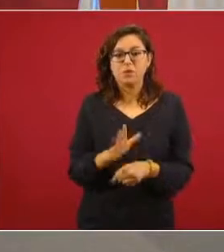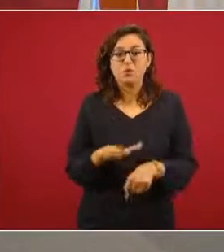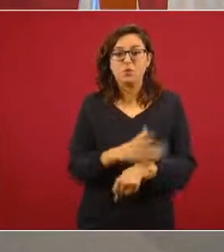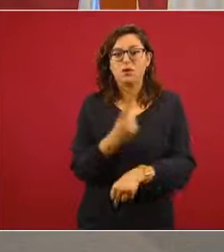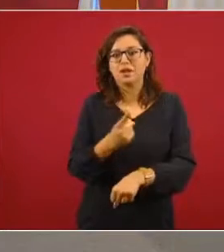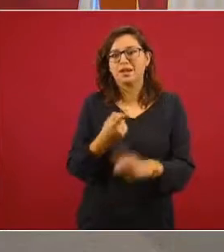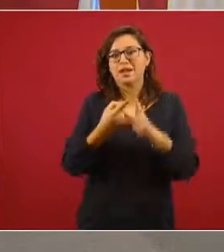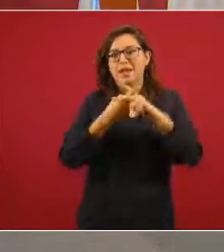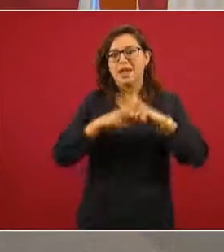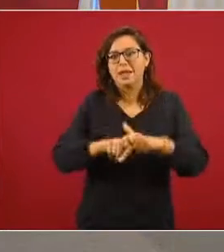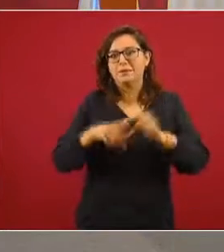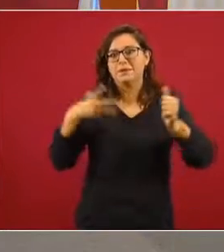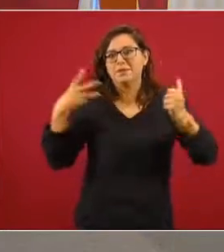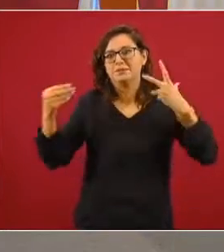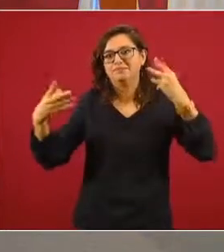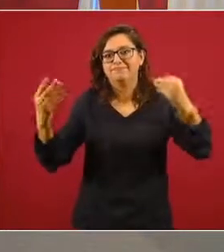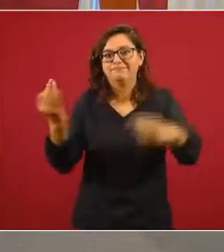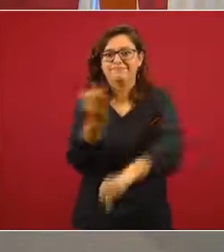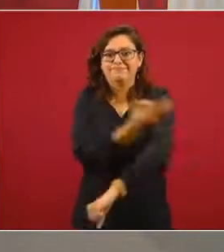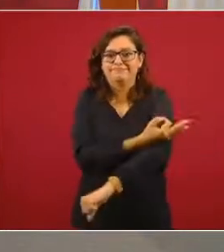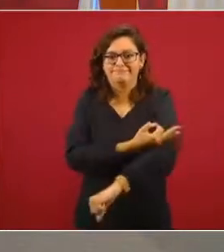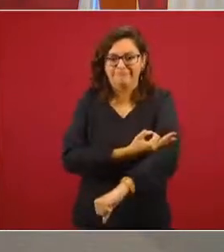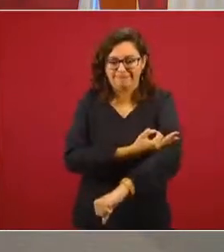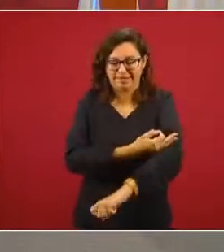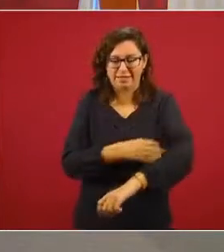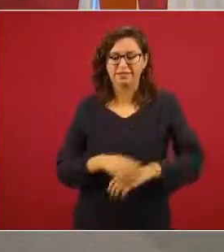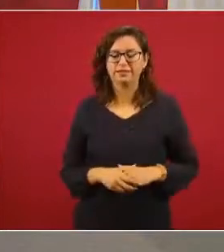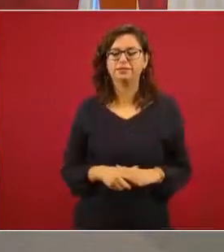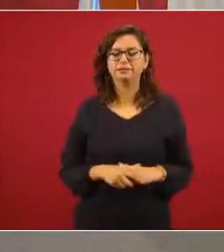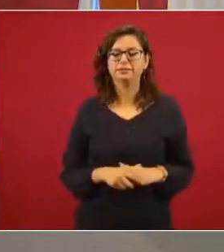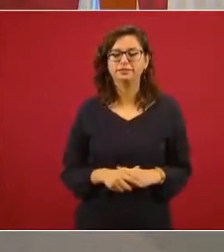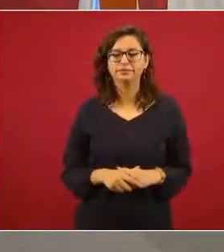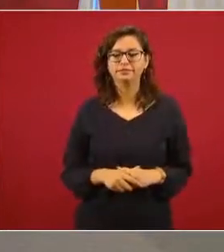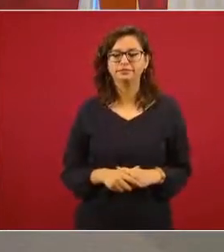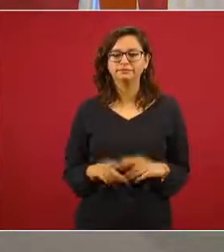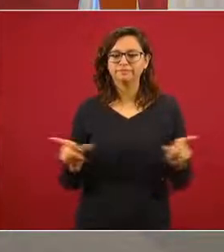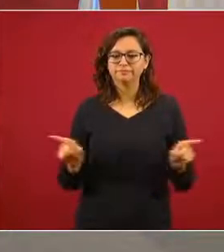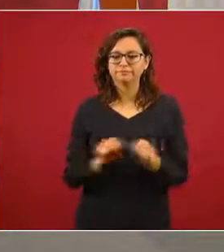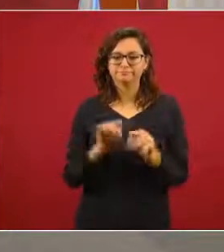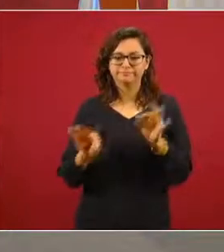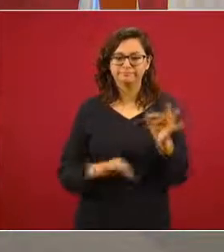que llegó al punto máximo más tardíamente. Eso es todo, presidente.